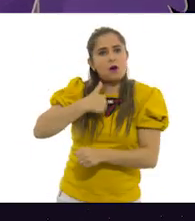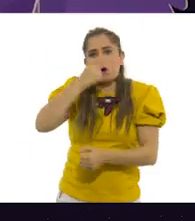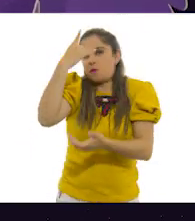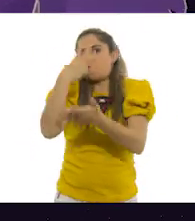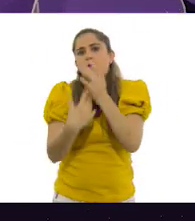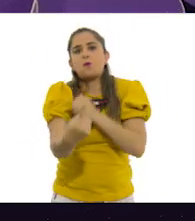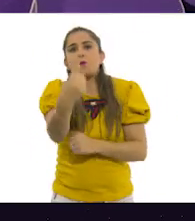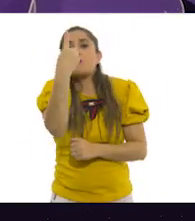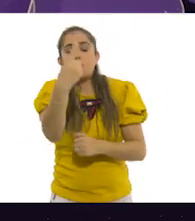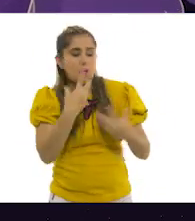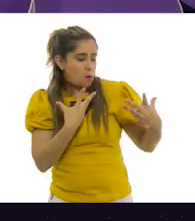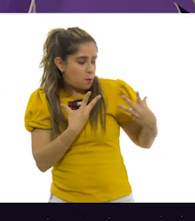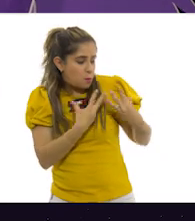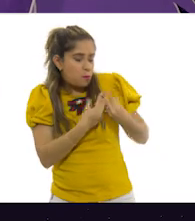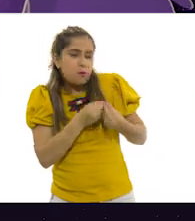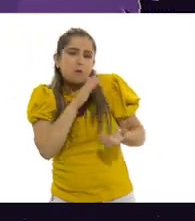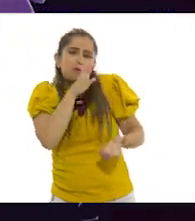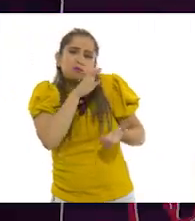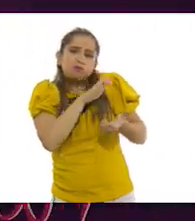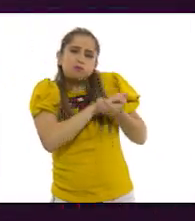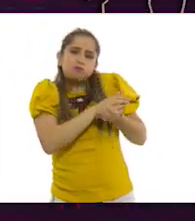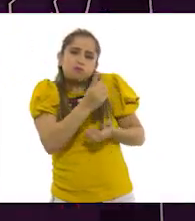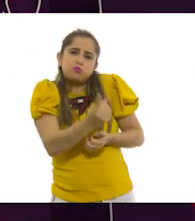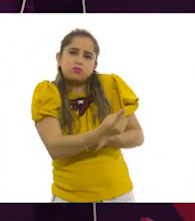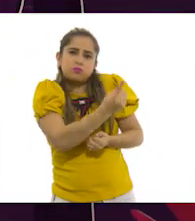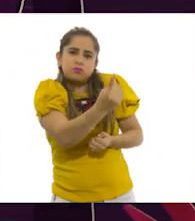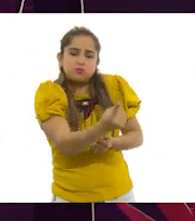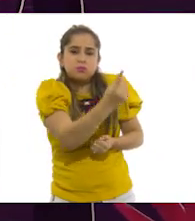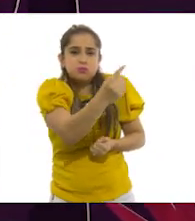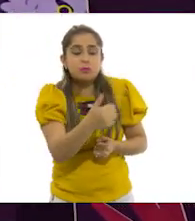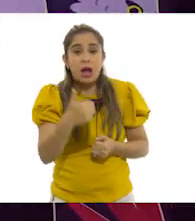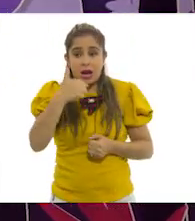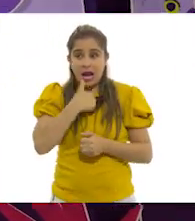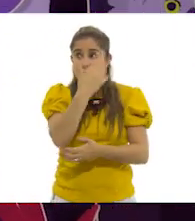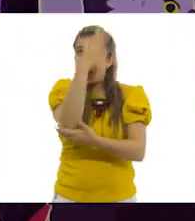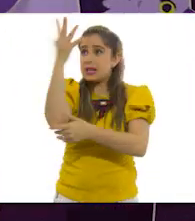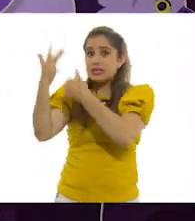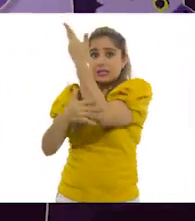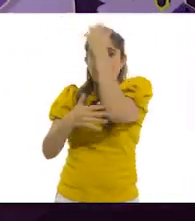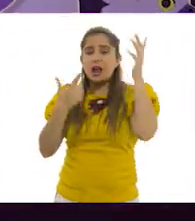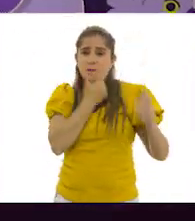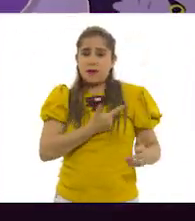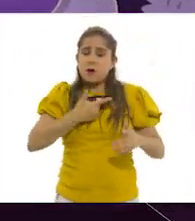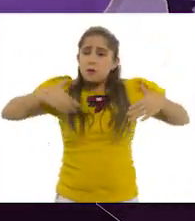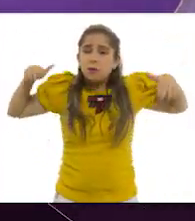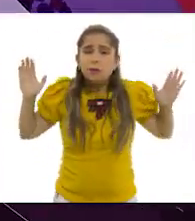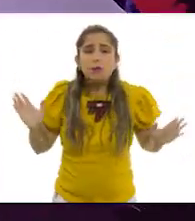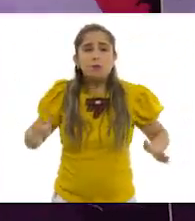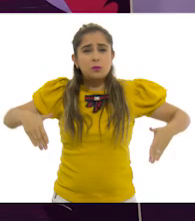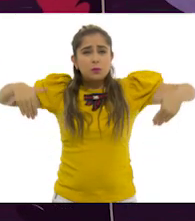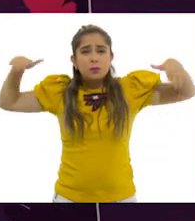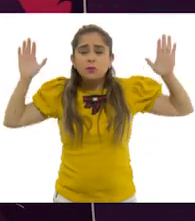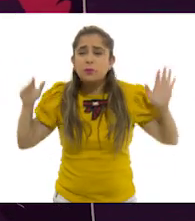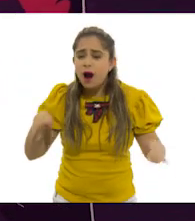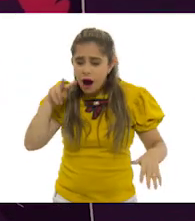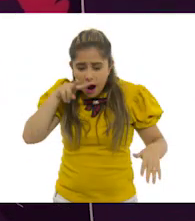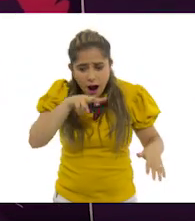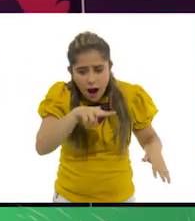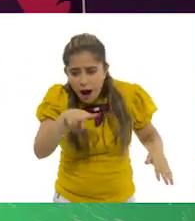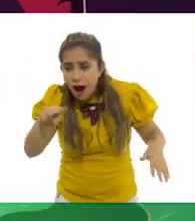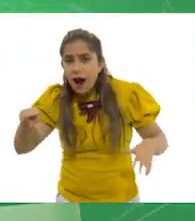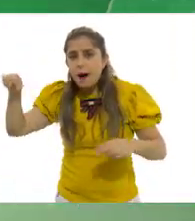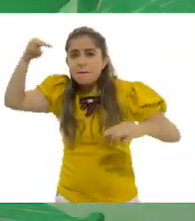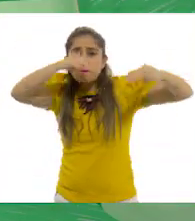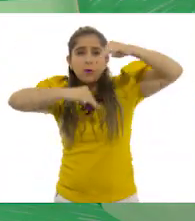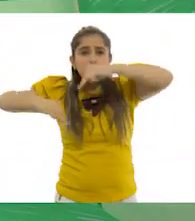durante toda mi vida. Me gusta volar en la selva, en los bosques espinosos y los bosques de montaña.